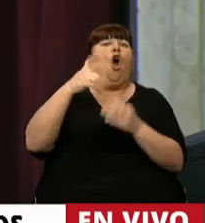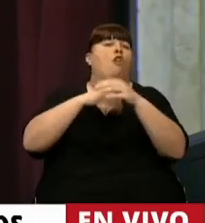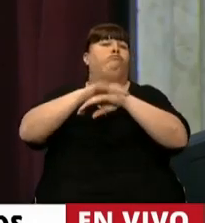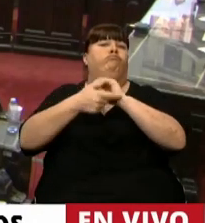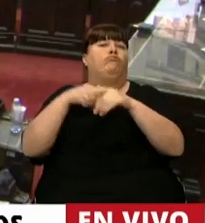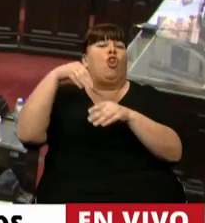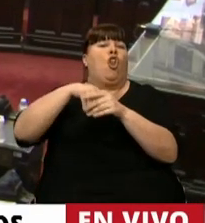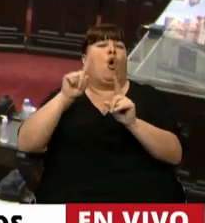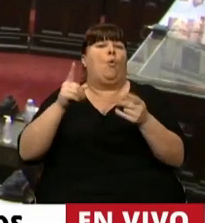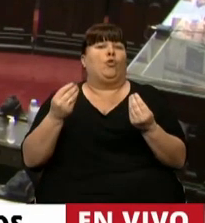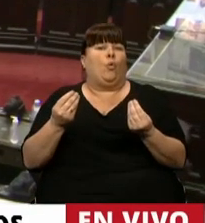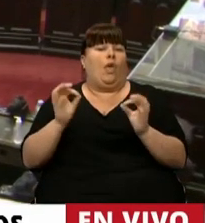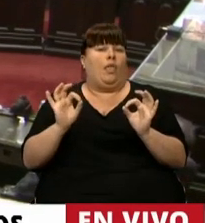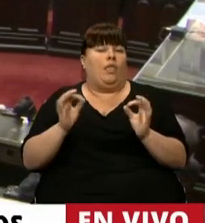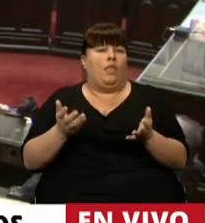abstención